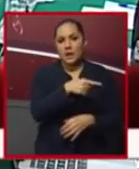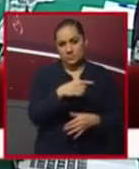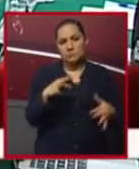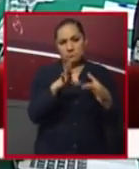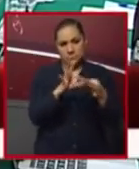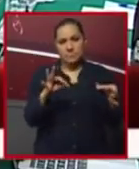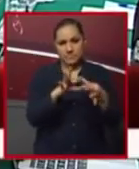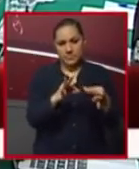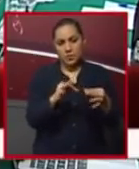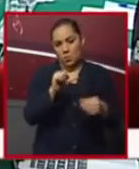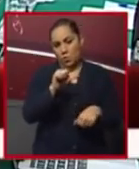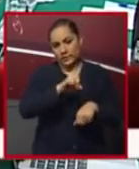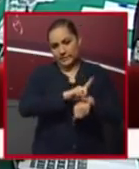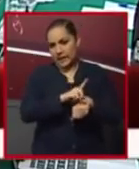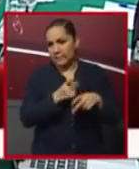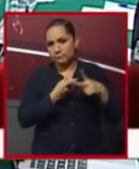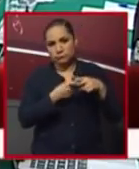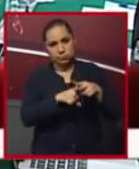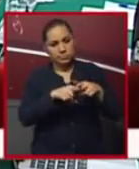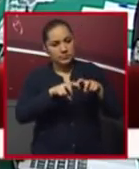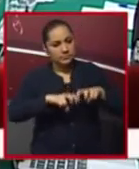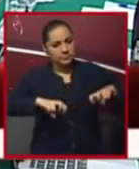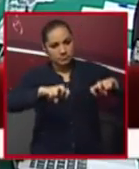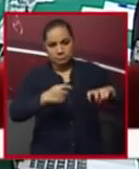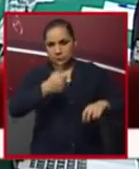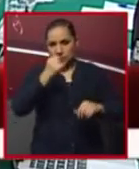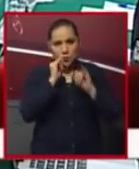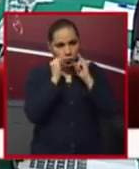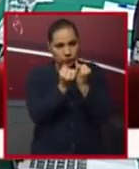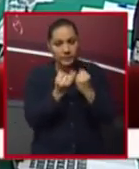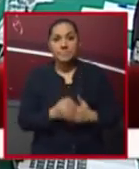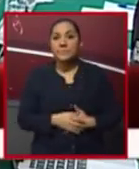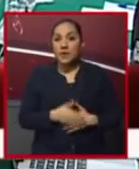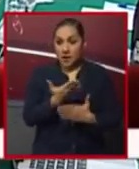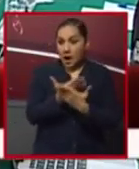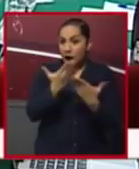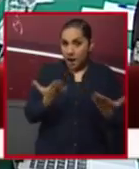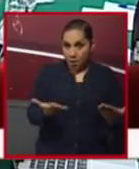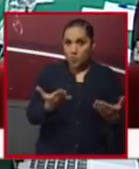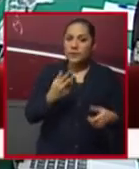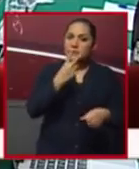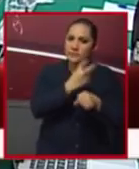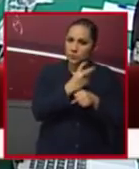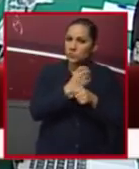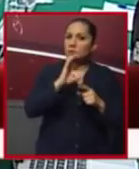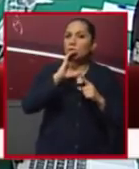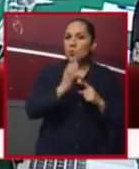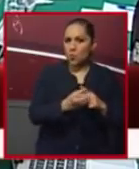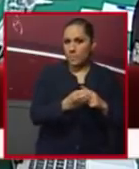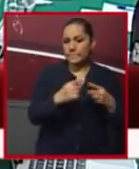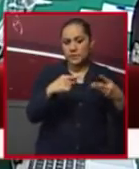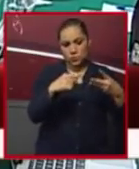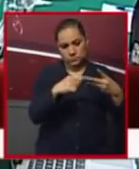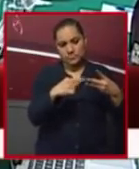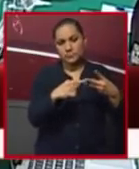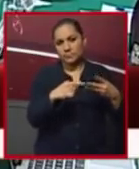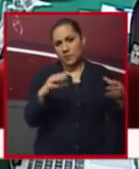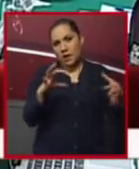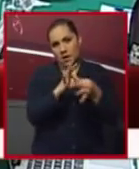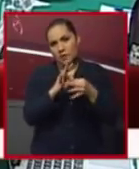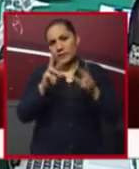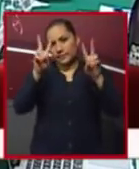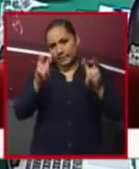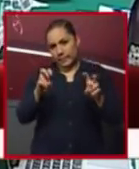Y en los términos que señala el reglamento, declaramos formalmente instalada la segunda Comisión de Relaciones